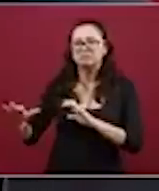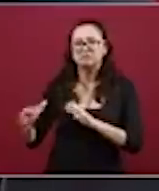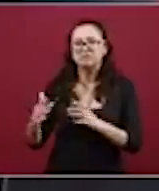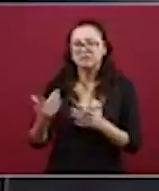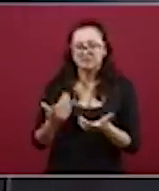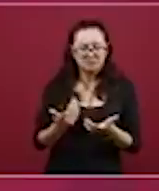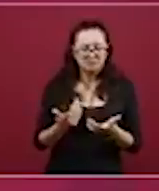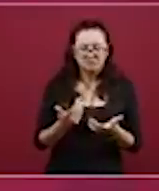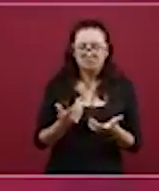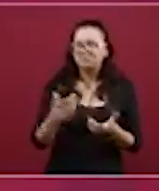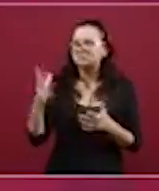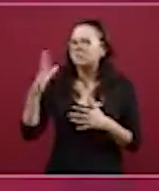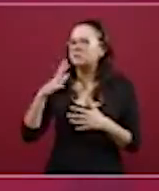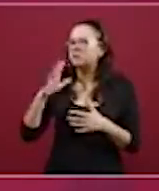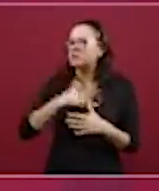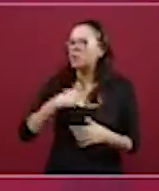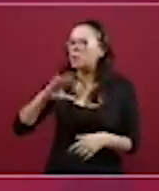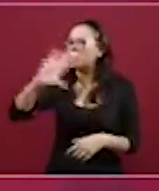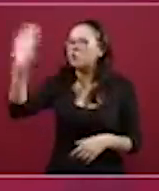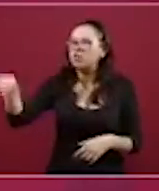dolía mucho.